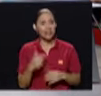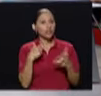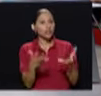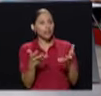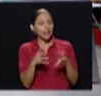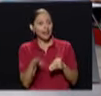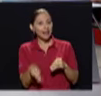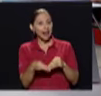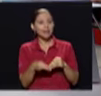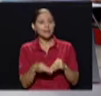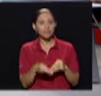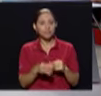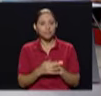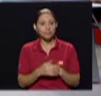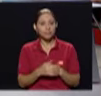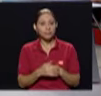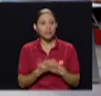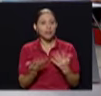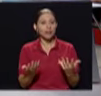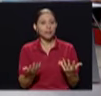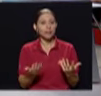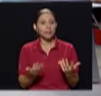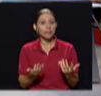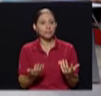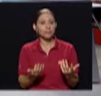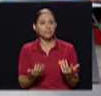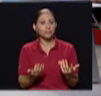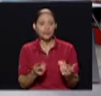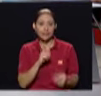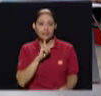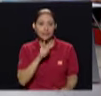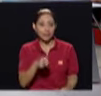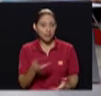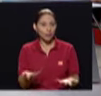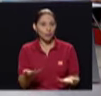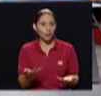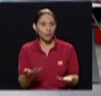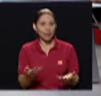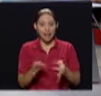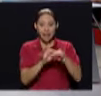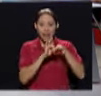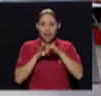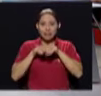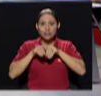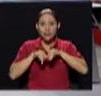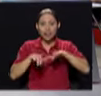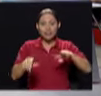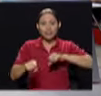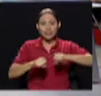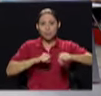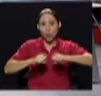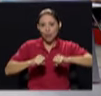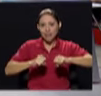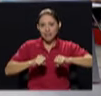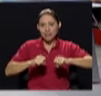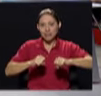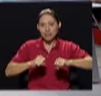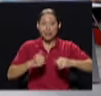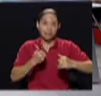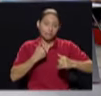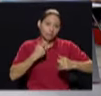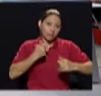Yo quisiera agregar otro aspecto aquí. Es que si bien es cierto, las redes sismológicas, tanto de